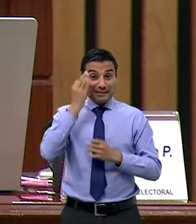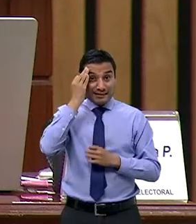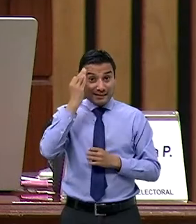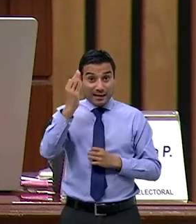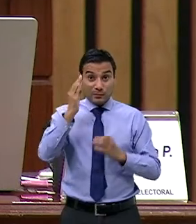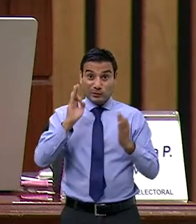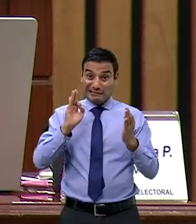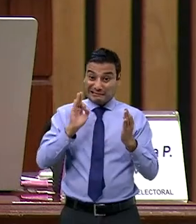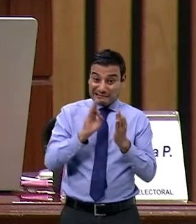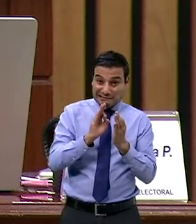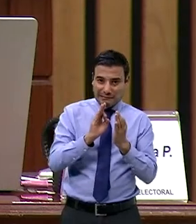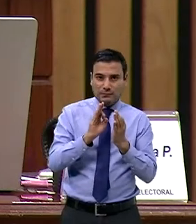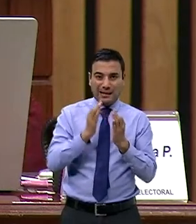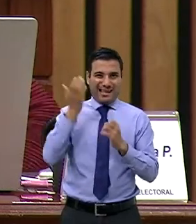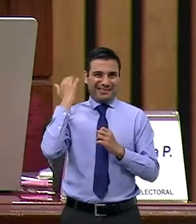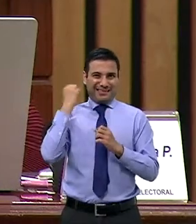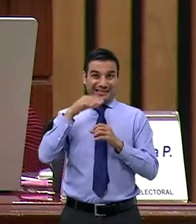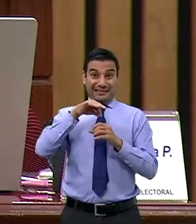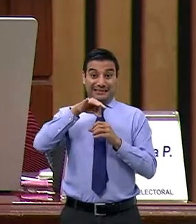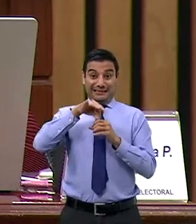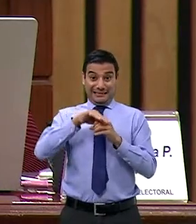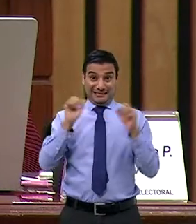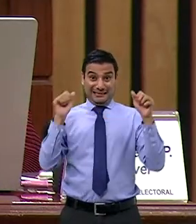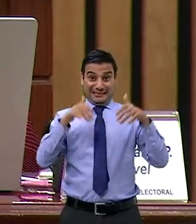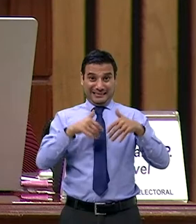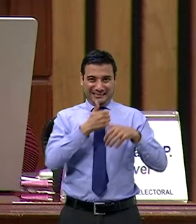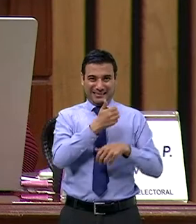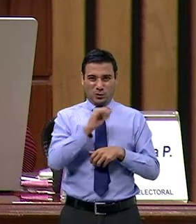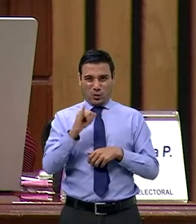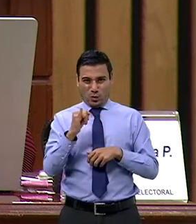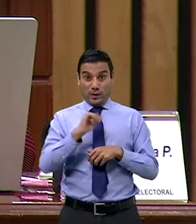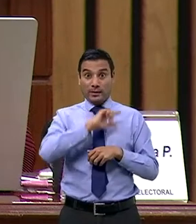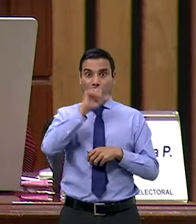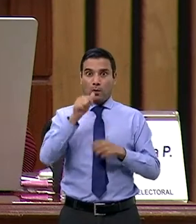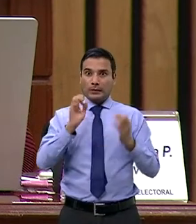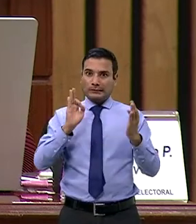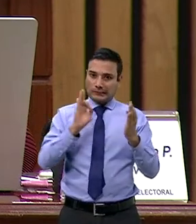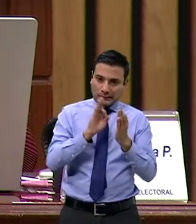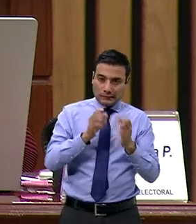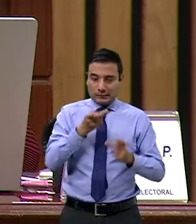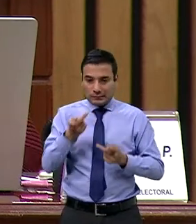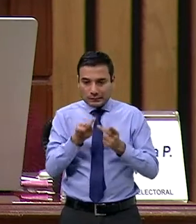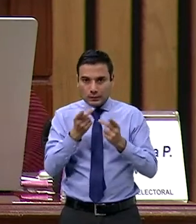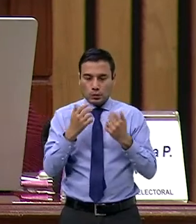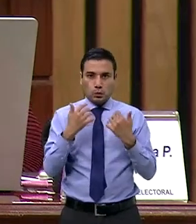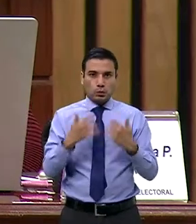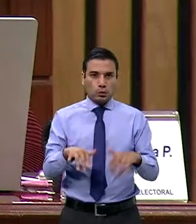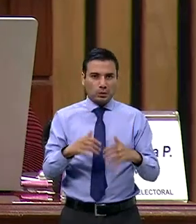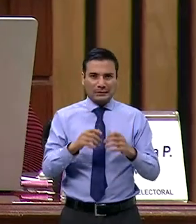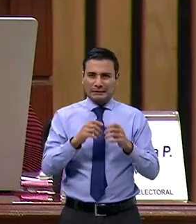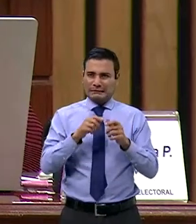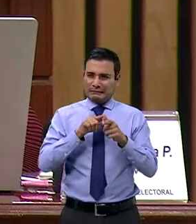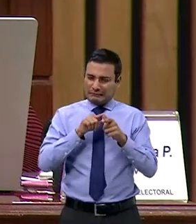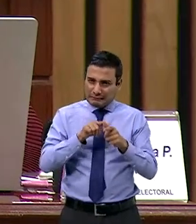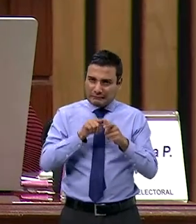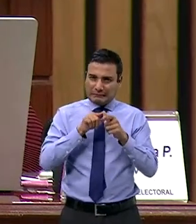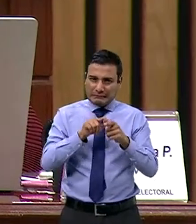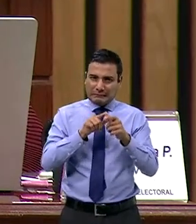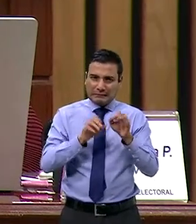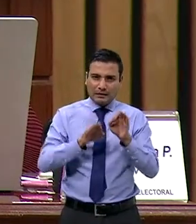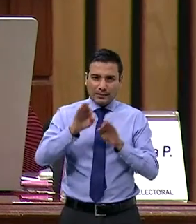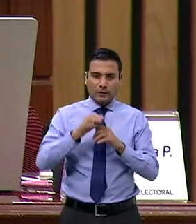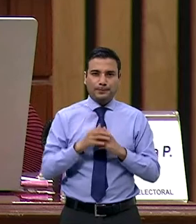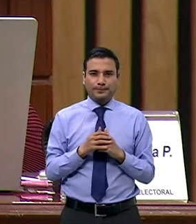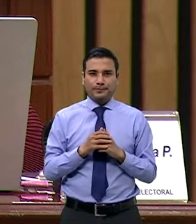haberse llevado a cabo la jornada electoral es mi perspectiva implica un enorme desgaste la realización de una consulta popular